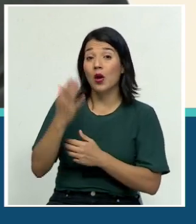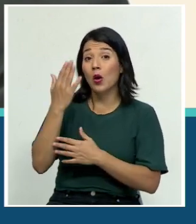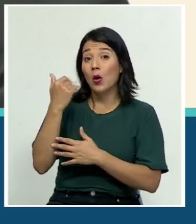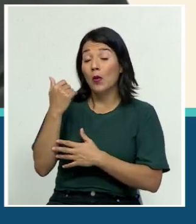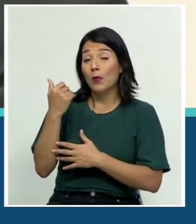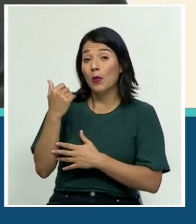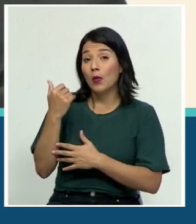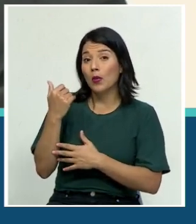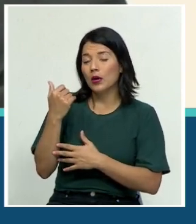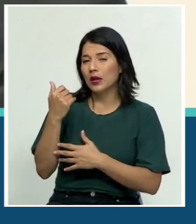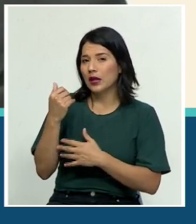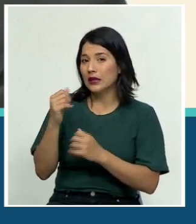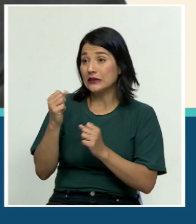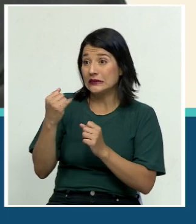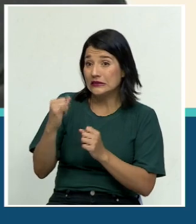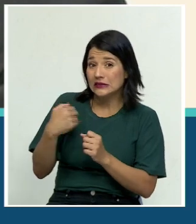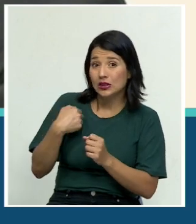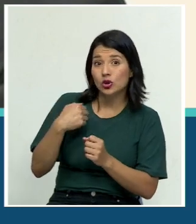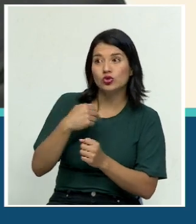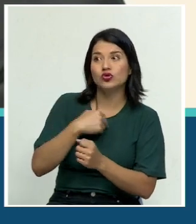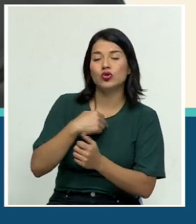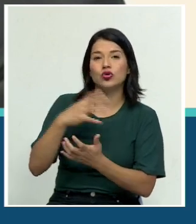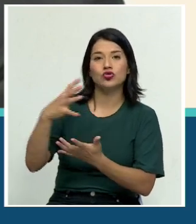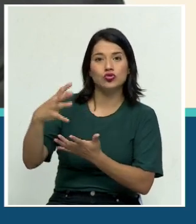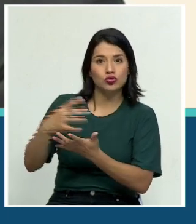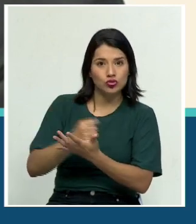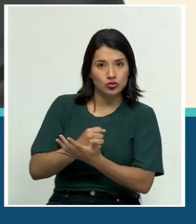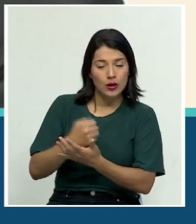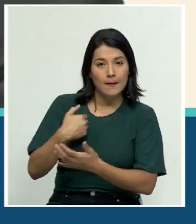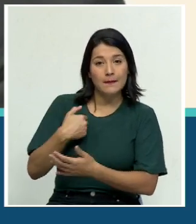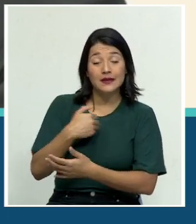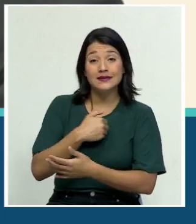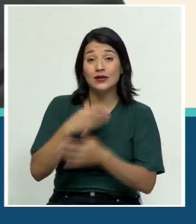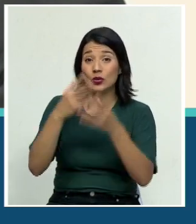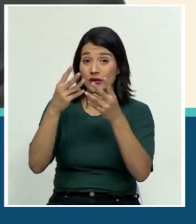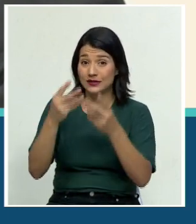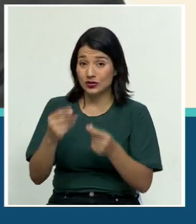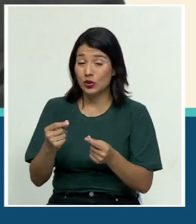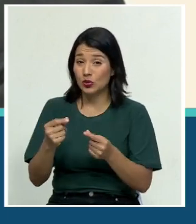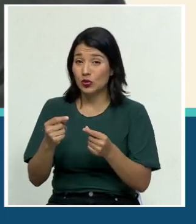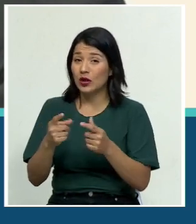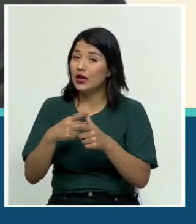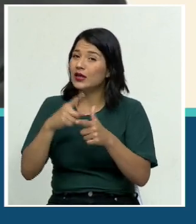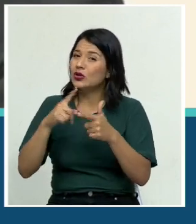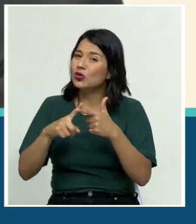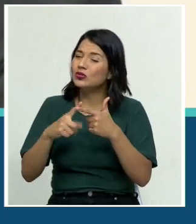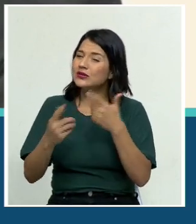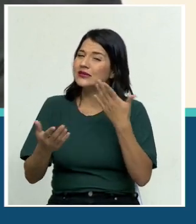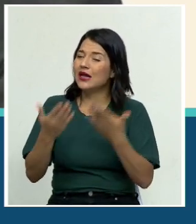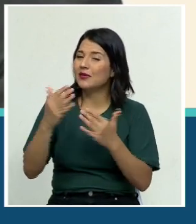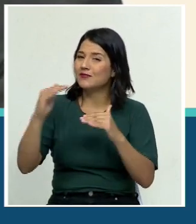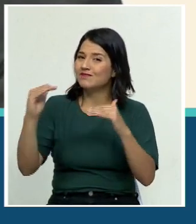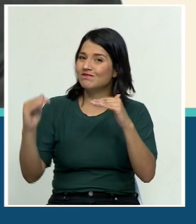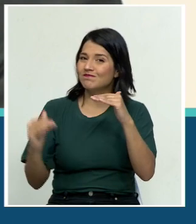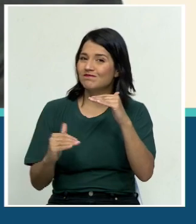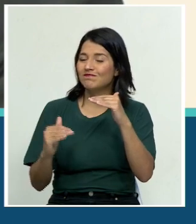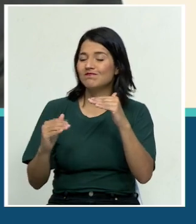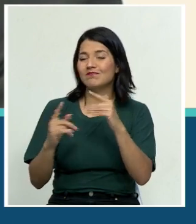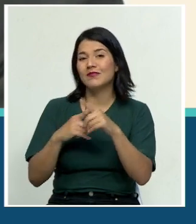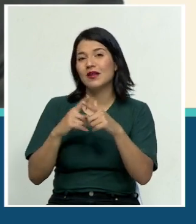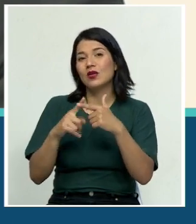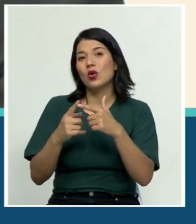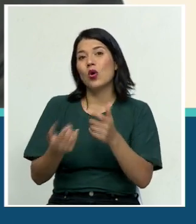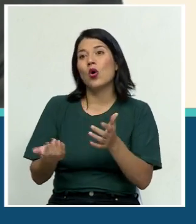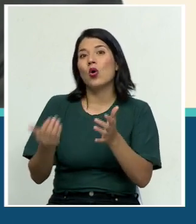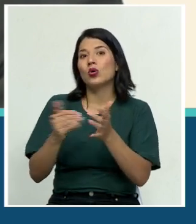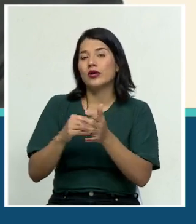manda al cobro al Ministerio de Hacienda esté por debajo de este monto y nos vamos a encontrar con